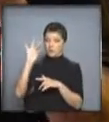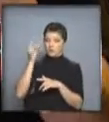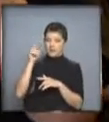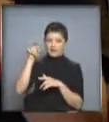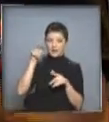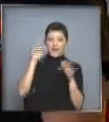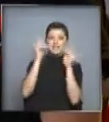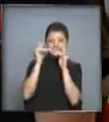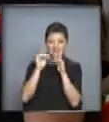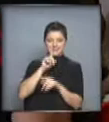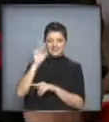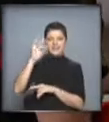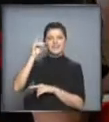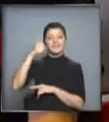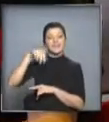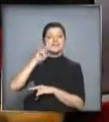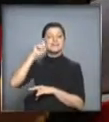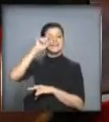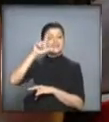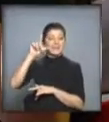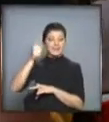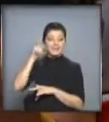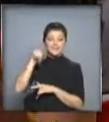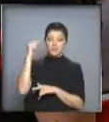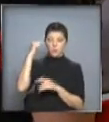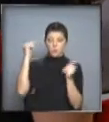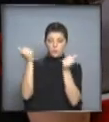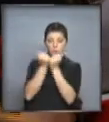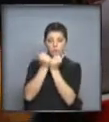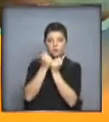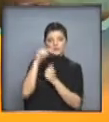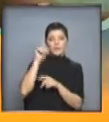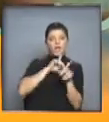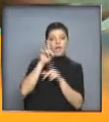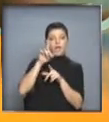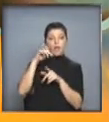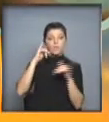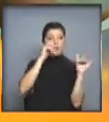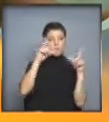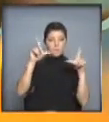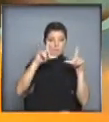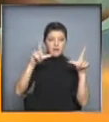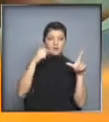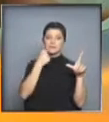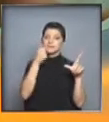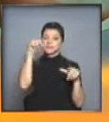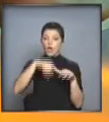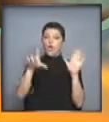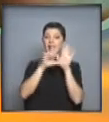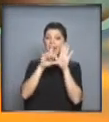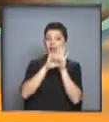web, ok. Sí, uh-huh. Me parece que en realidad desde los grandes medios monopólicos a veces se instala que en realidad la ley de voto